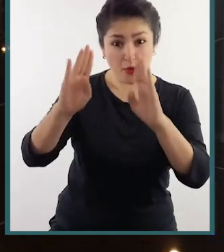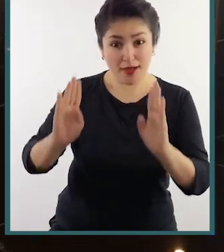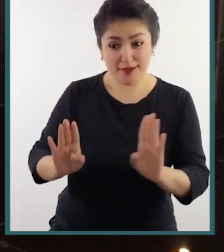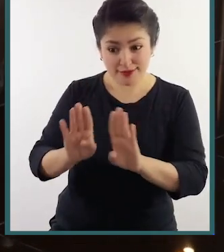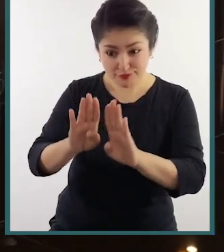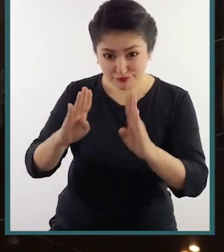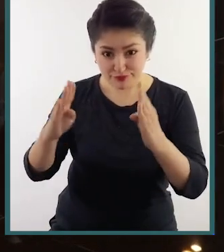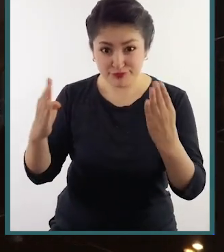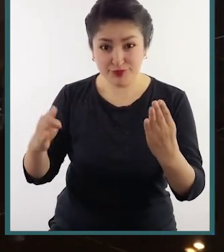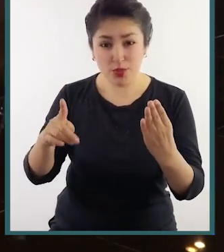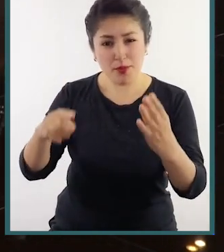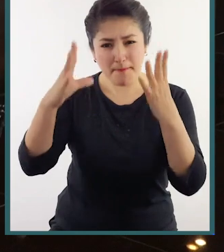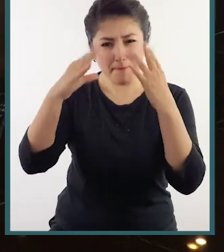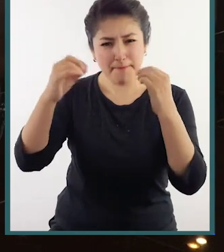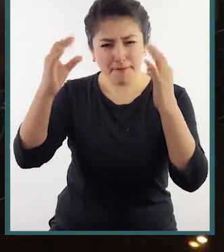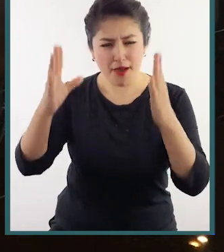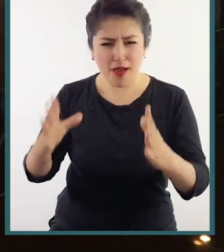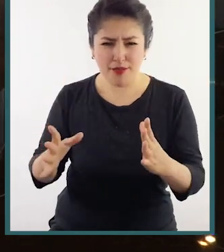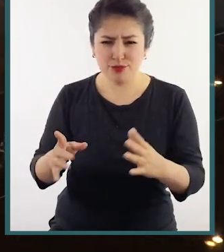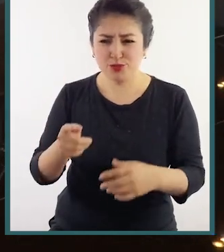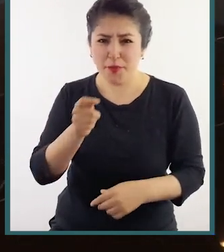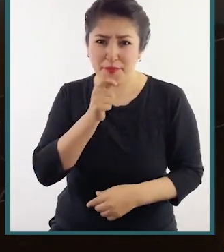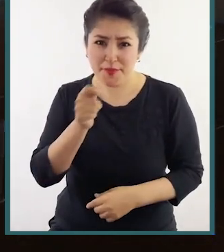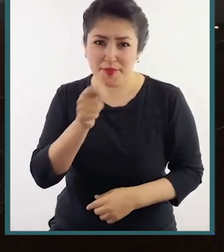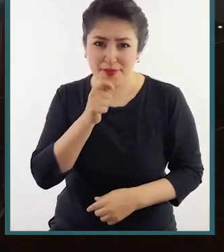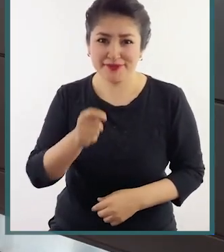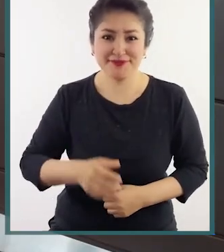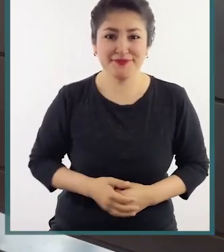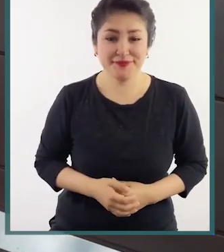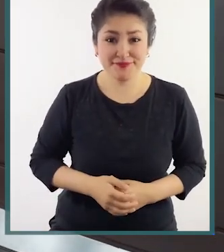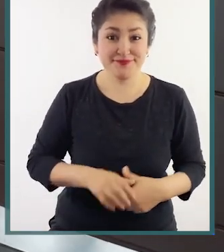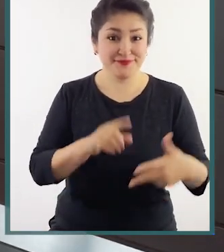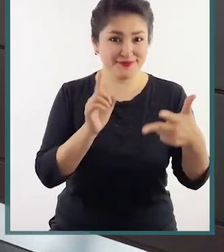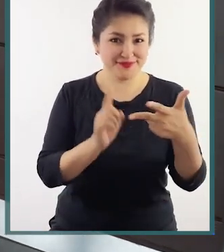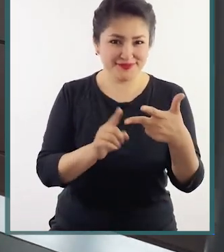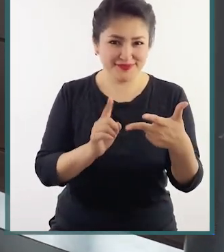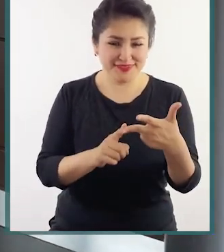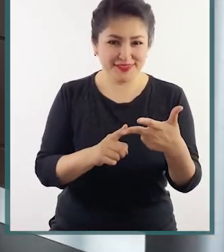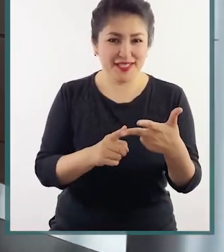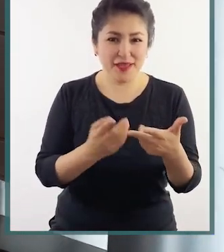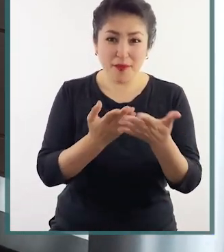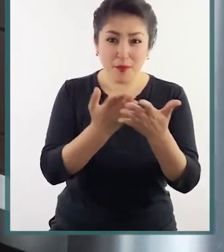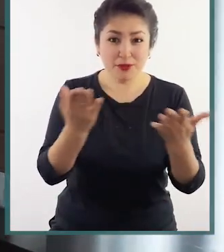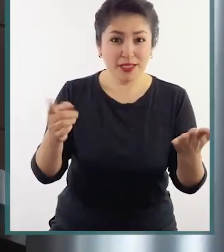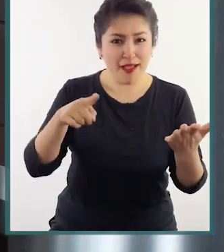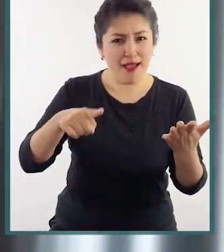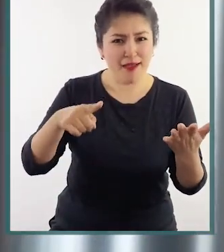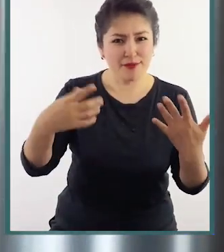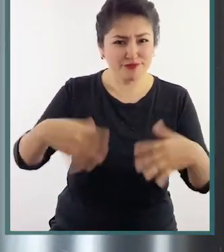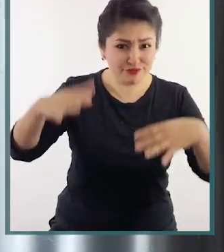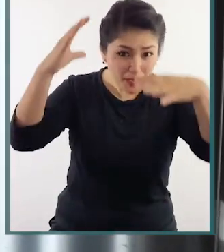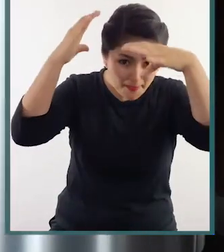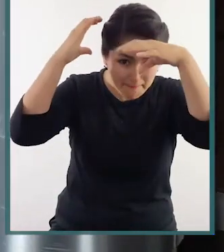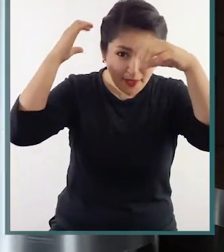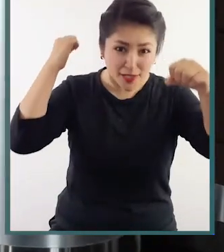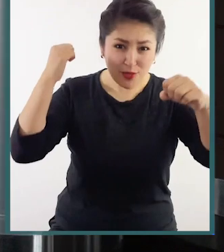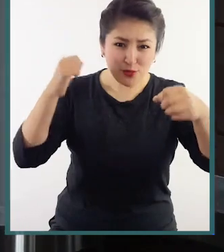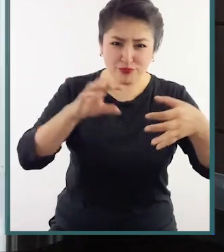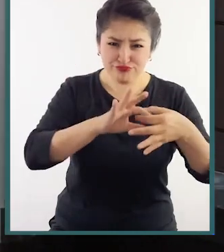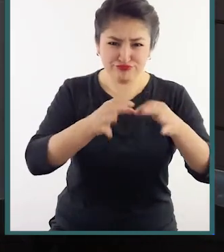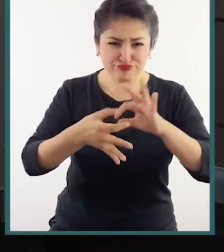desde la Casa del Retablo del Maestro Taucusi en Ayacucho. Además, compartiremos con los embajadores de los